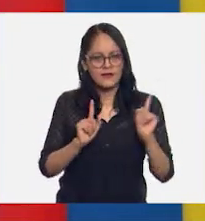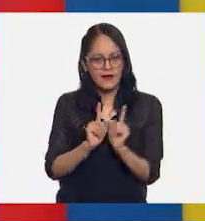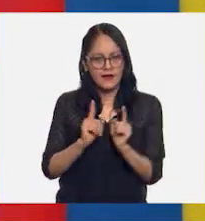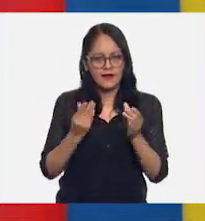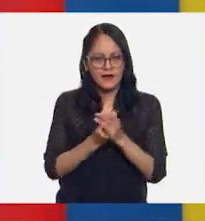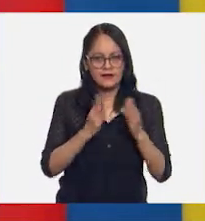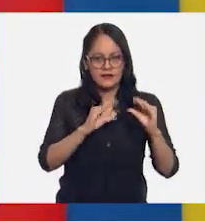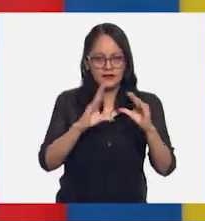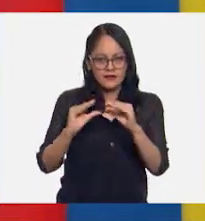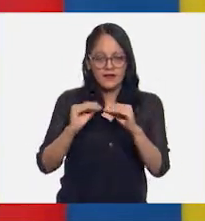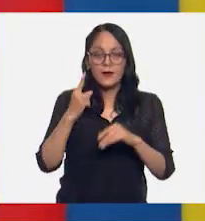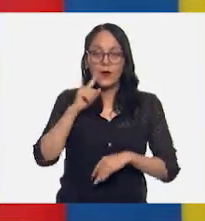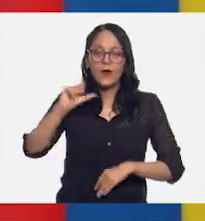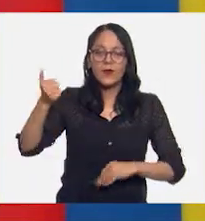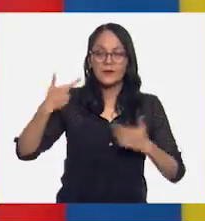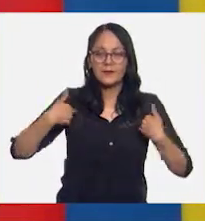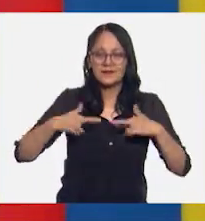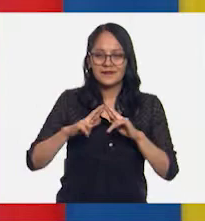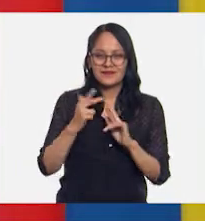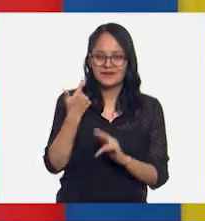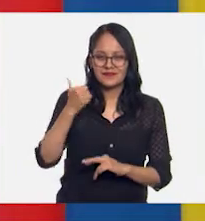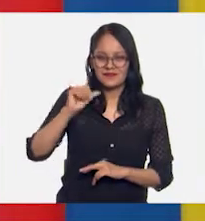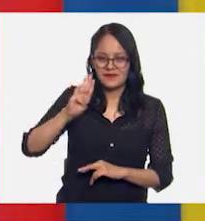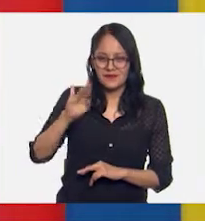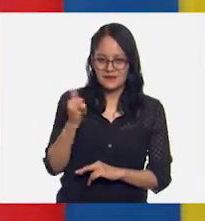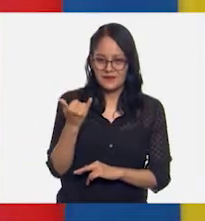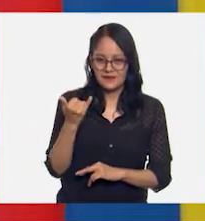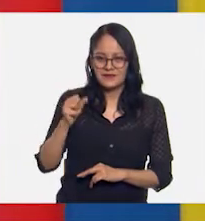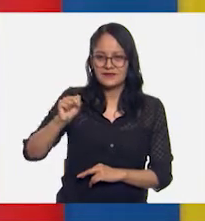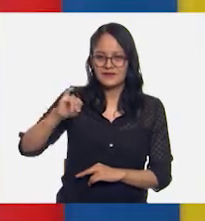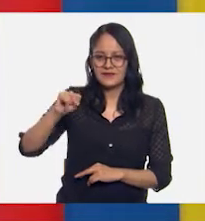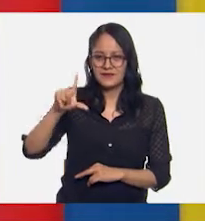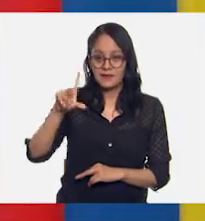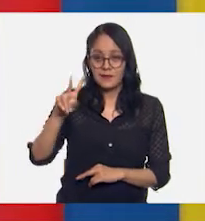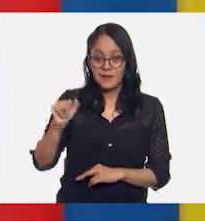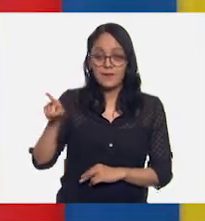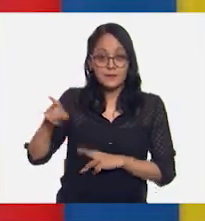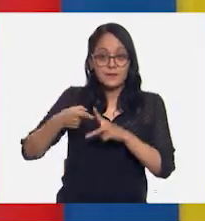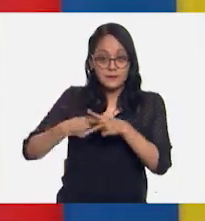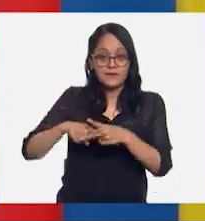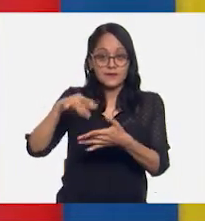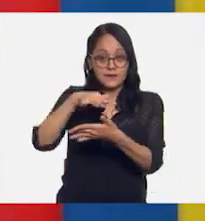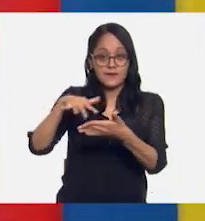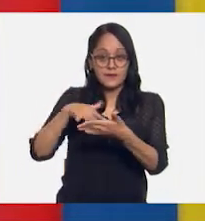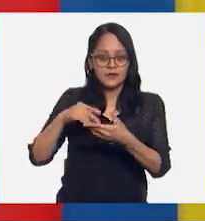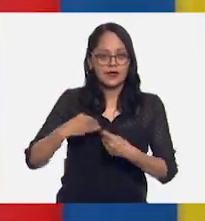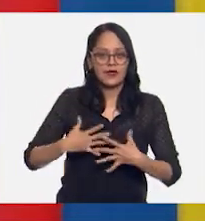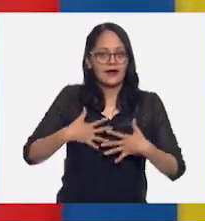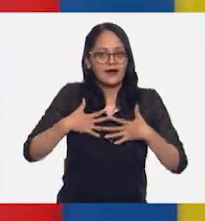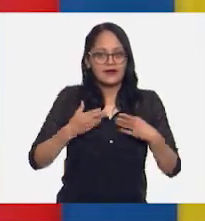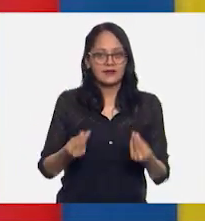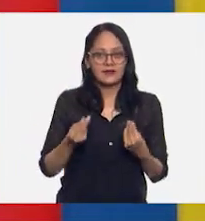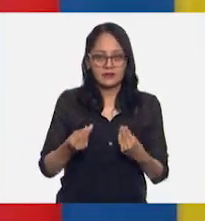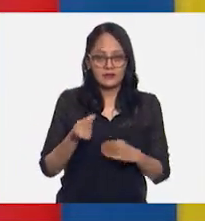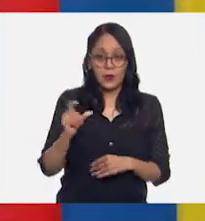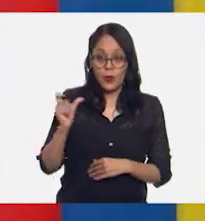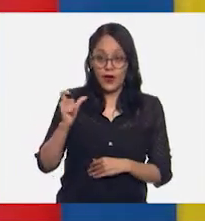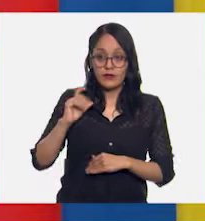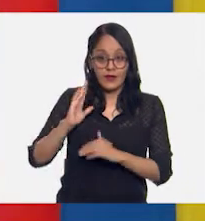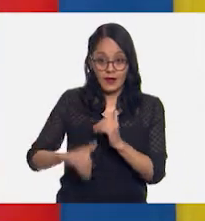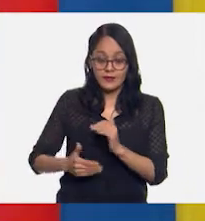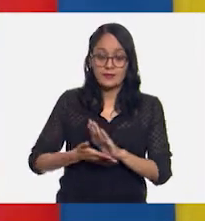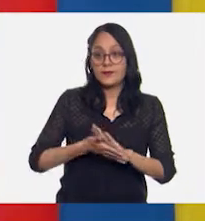Gaby, y nos acompañaba la maestra Gaby Silva. Ella fue quien comenzó la lectura y me emocioné muchísimo. Y lo primero que hice al volver a casa